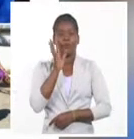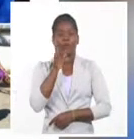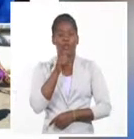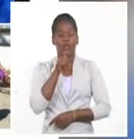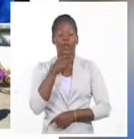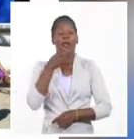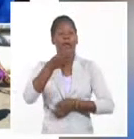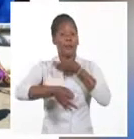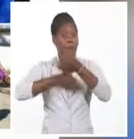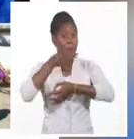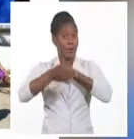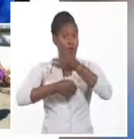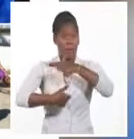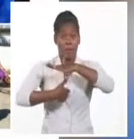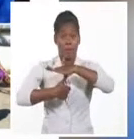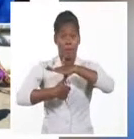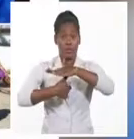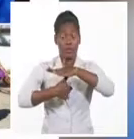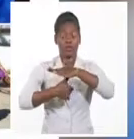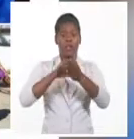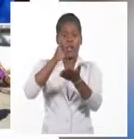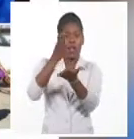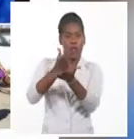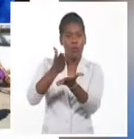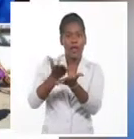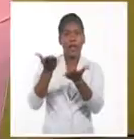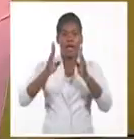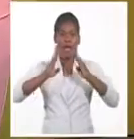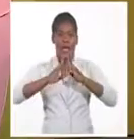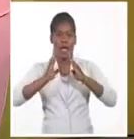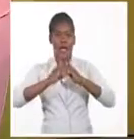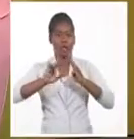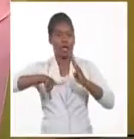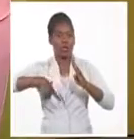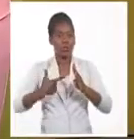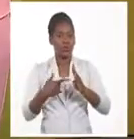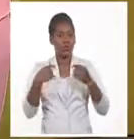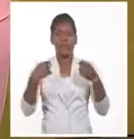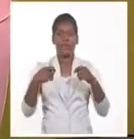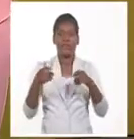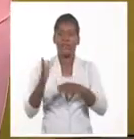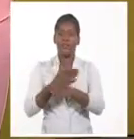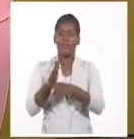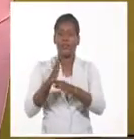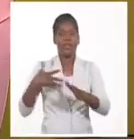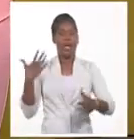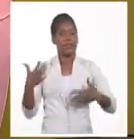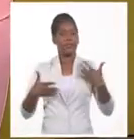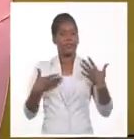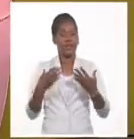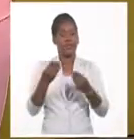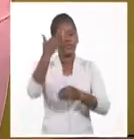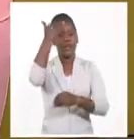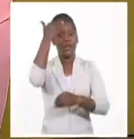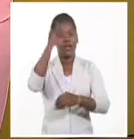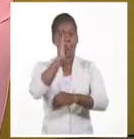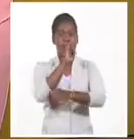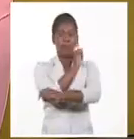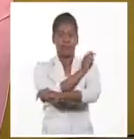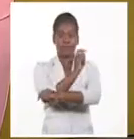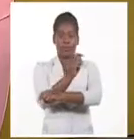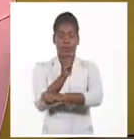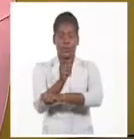o casa de cultura falte ese imprescindible y hermoso trabajo. A propósito de la jornada conmemorativa por el Día del Instructor